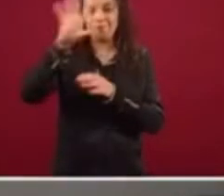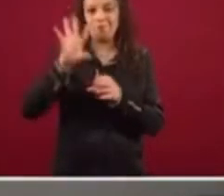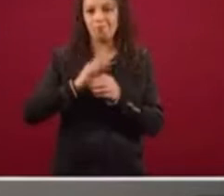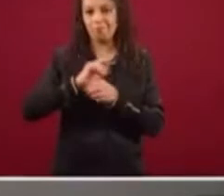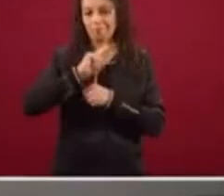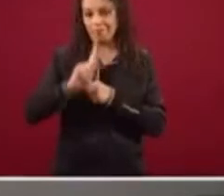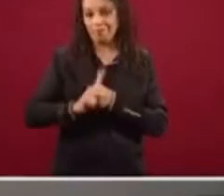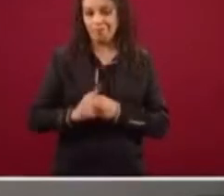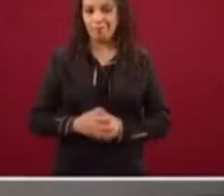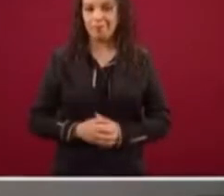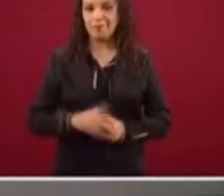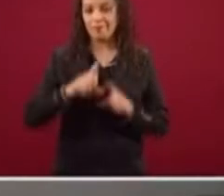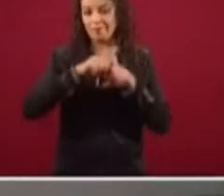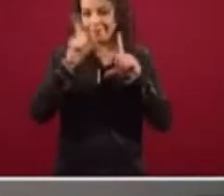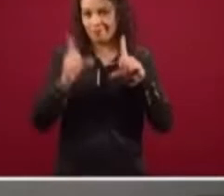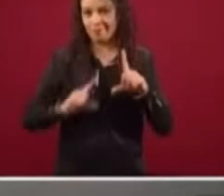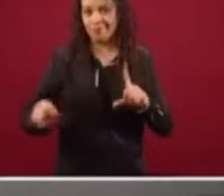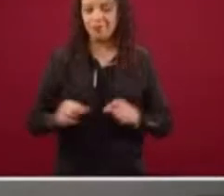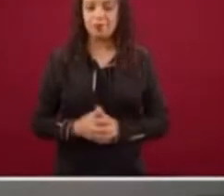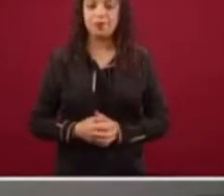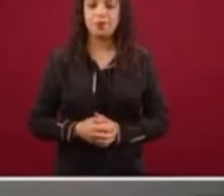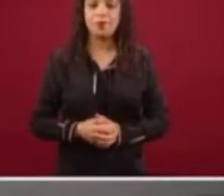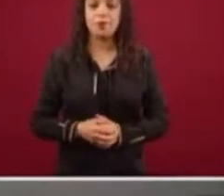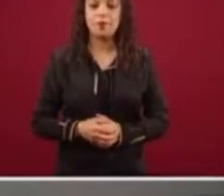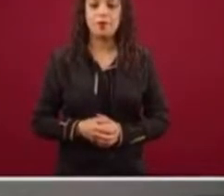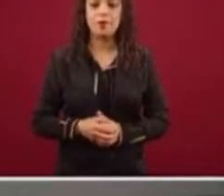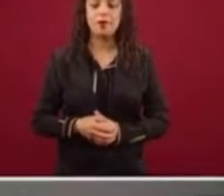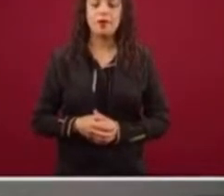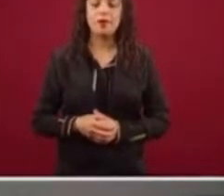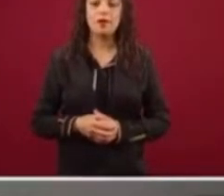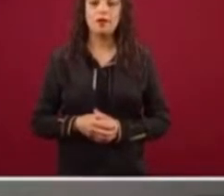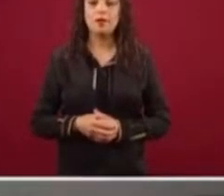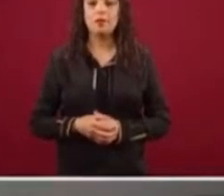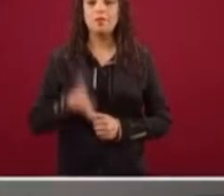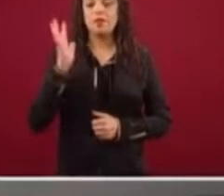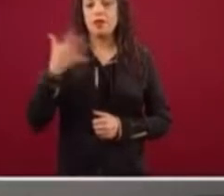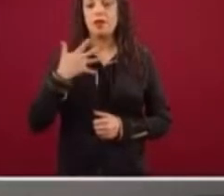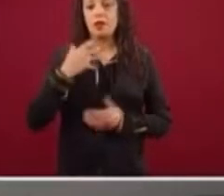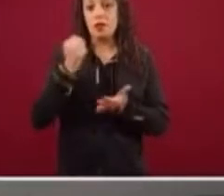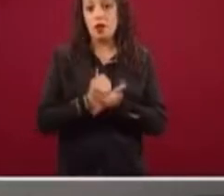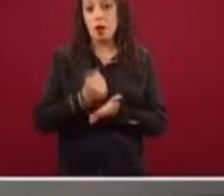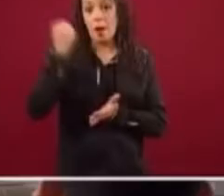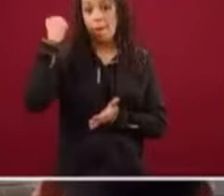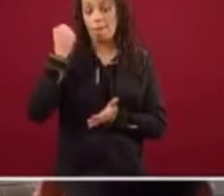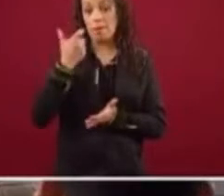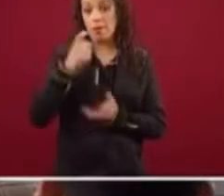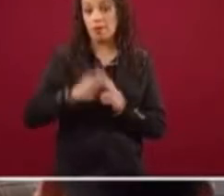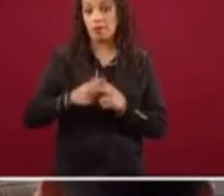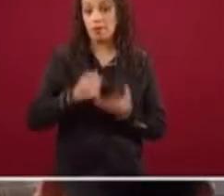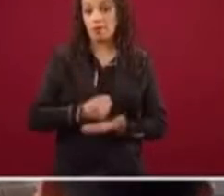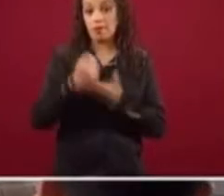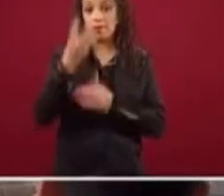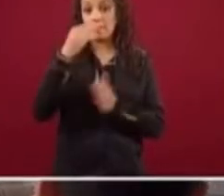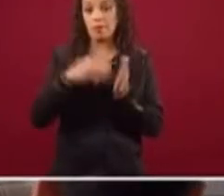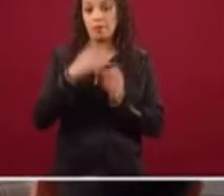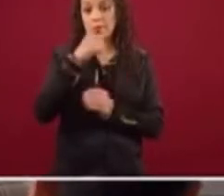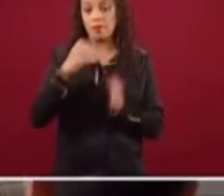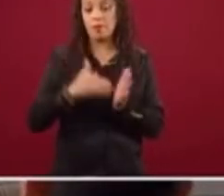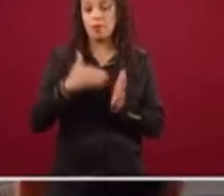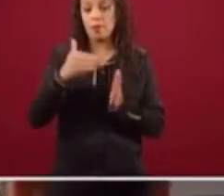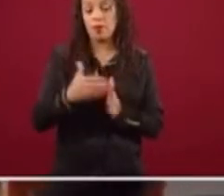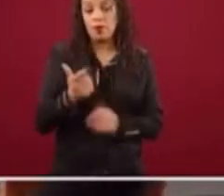bueno se aprobó un presupuesto de 3 mil 100 millones de pesos